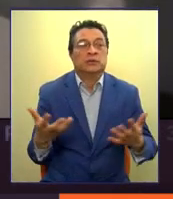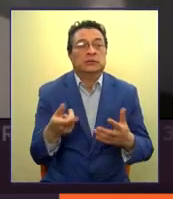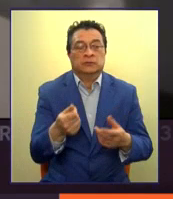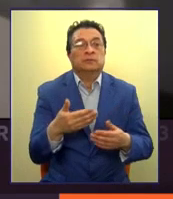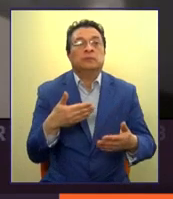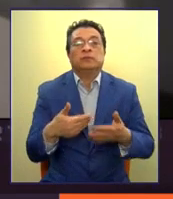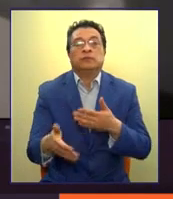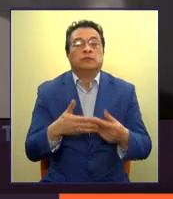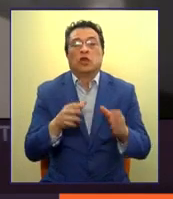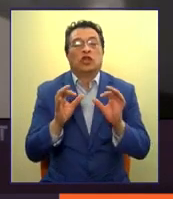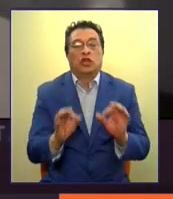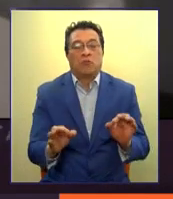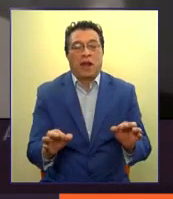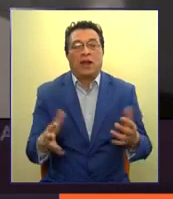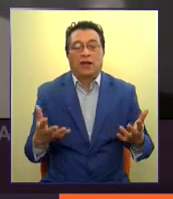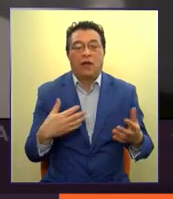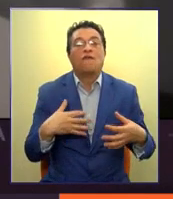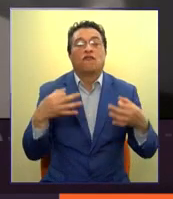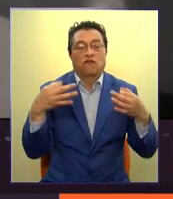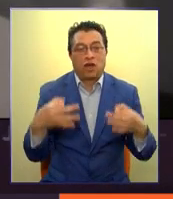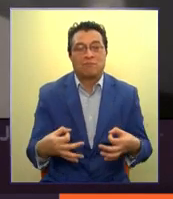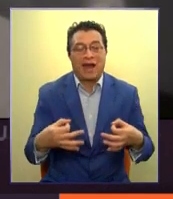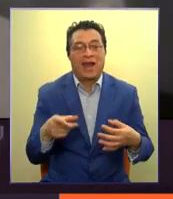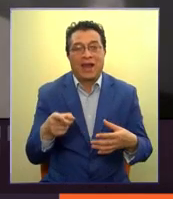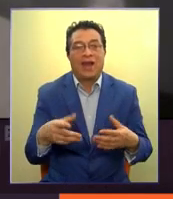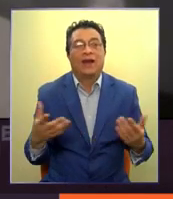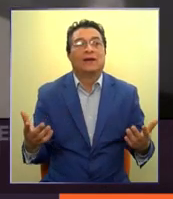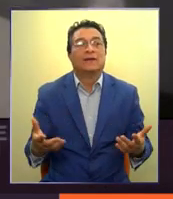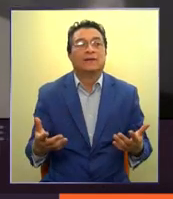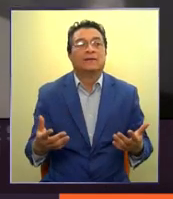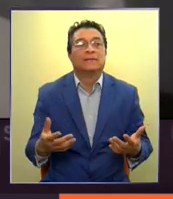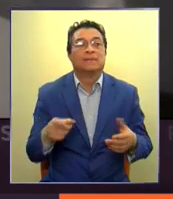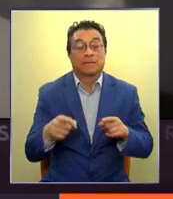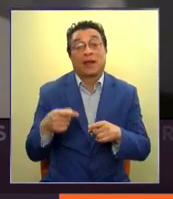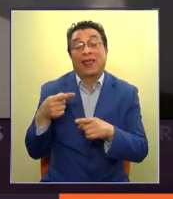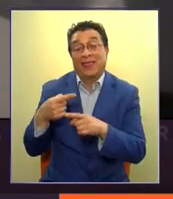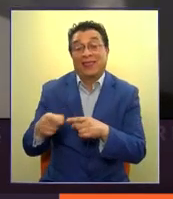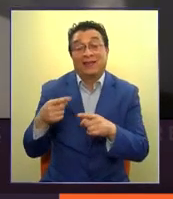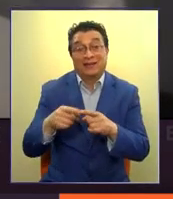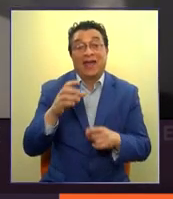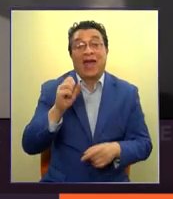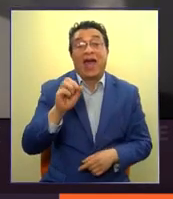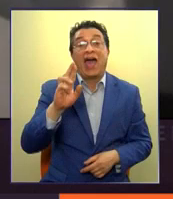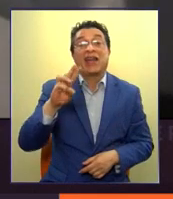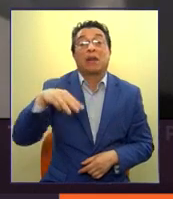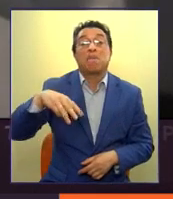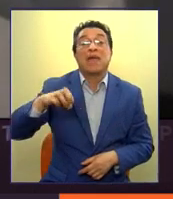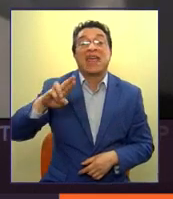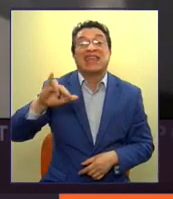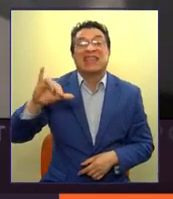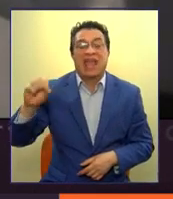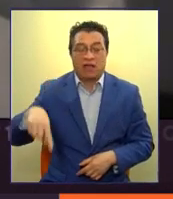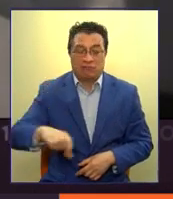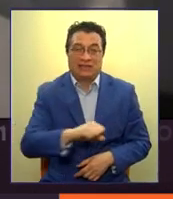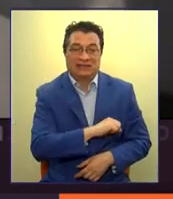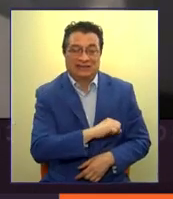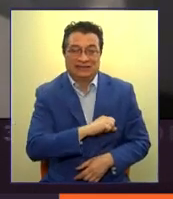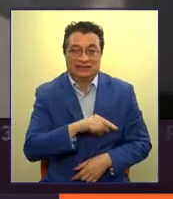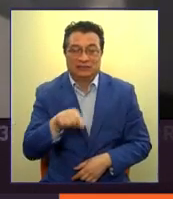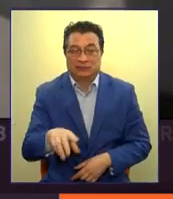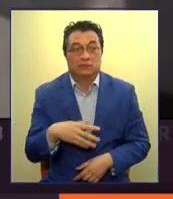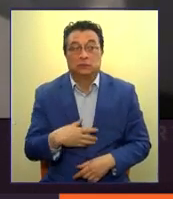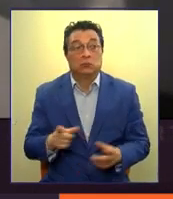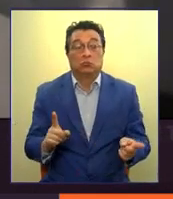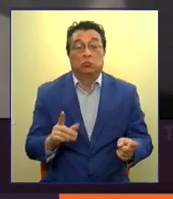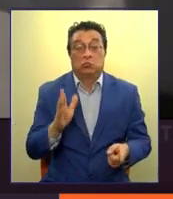normal, digamos, en carácter de formal, en distintas armerías de la región metropolitana. Para eso no tenía